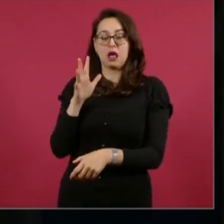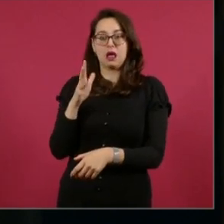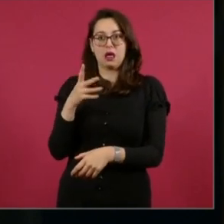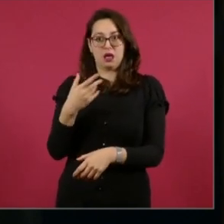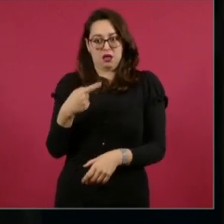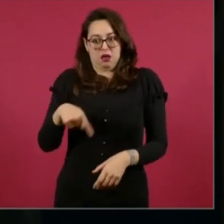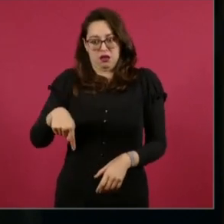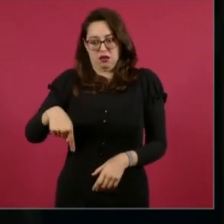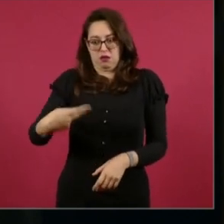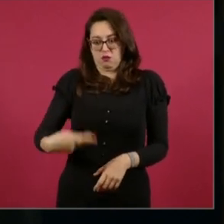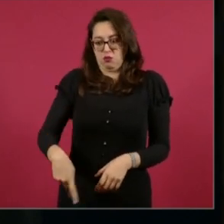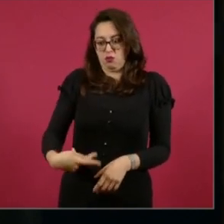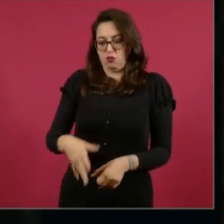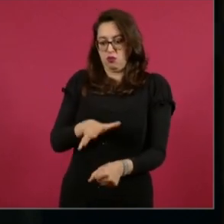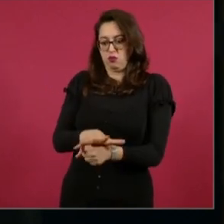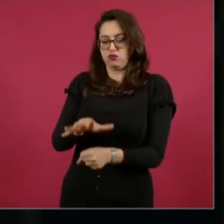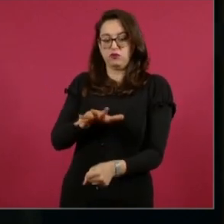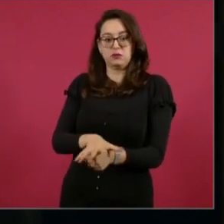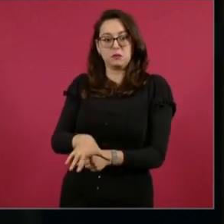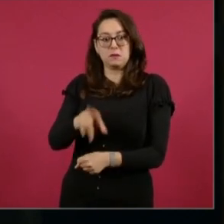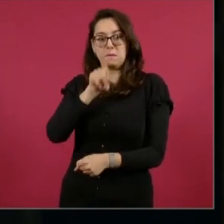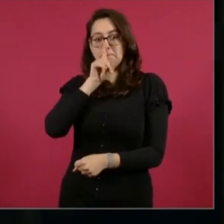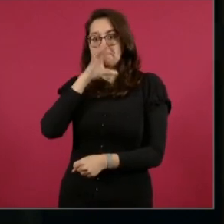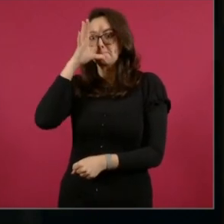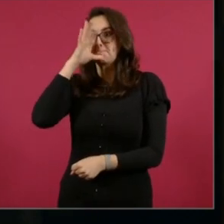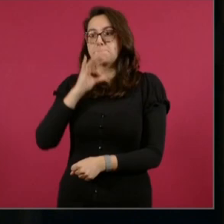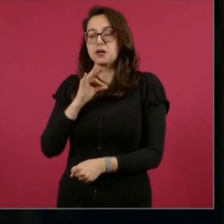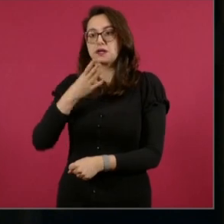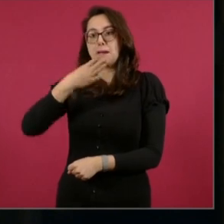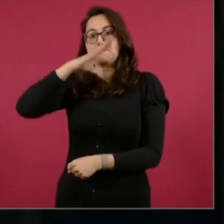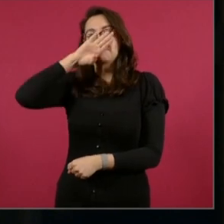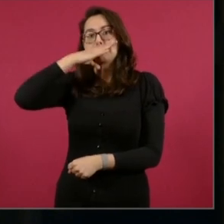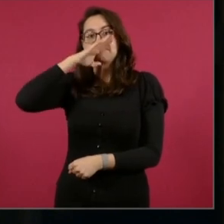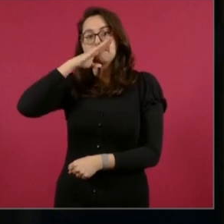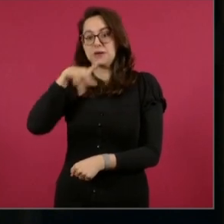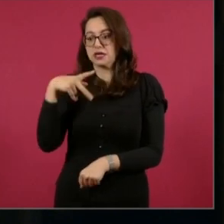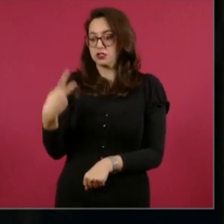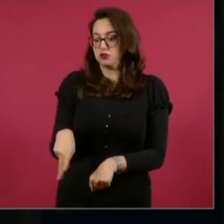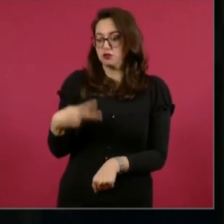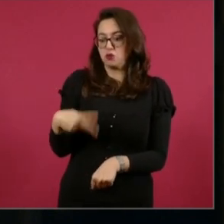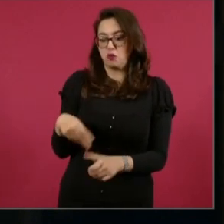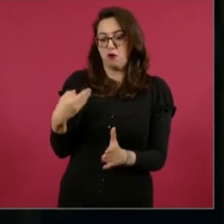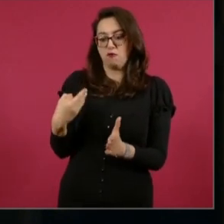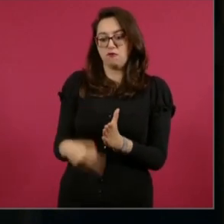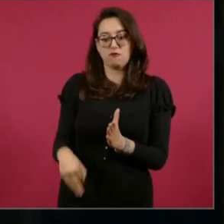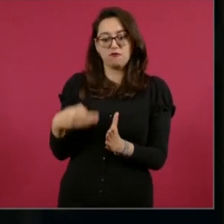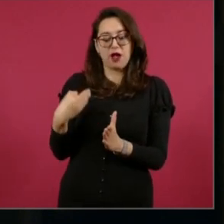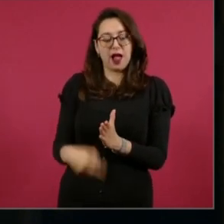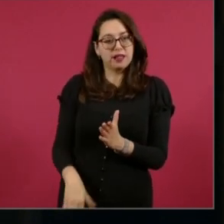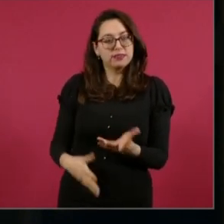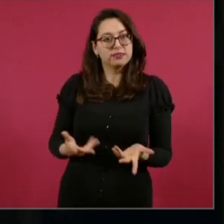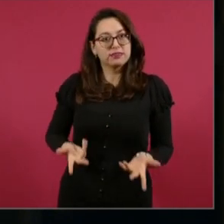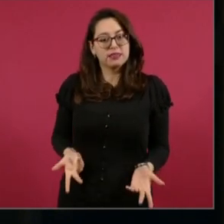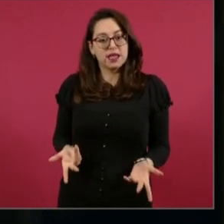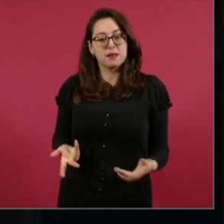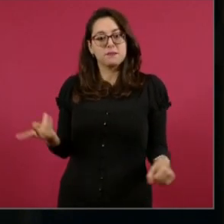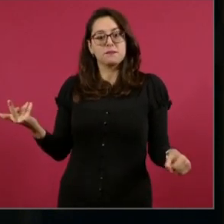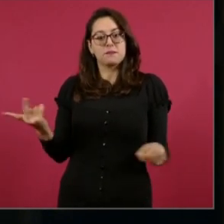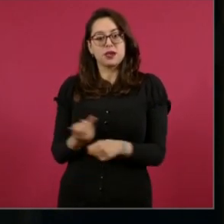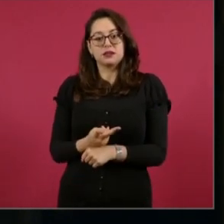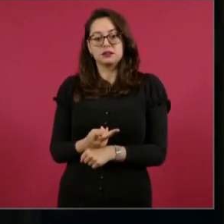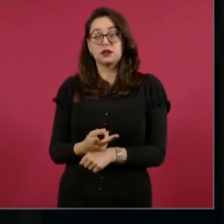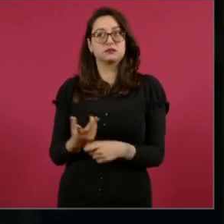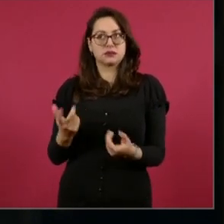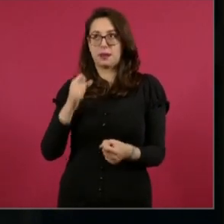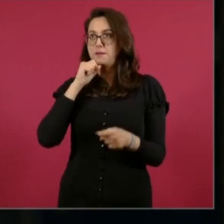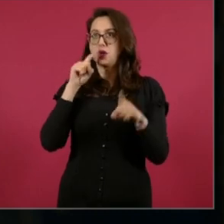alimentaria en maíz. Ya incluso el maíz blanco parece que va a haber para este año una producción a la baja en Sinaloa por las